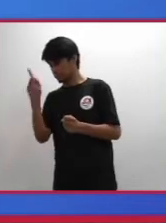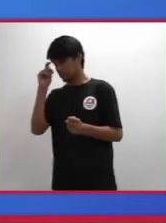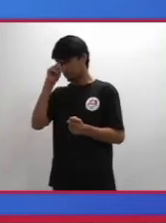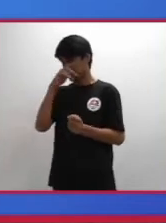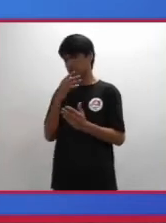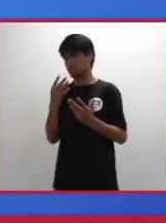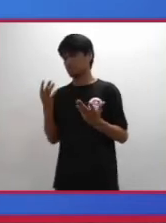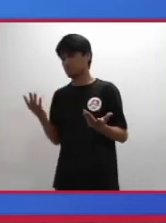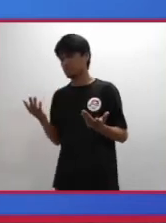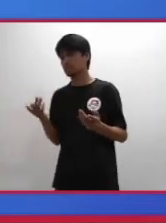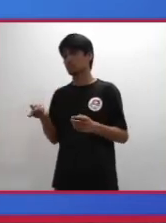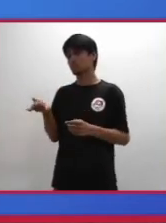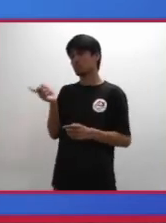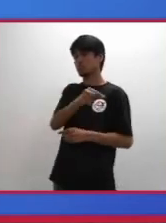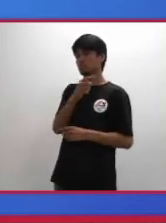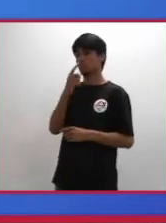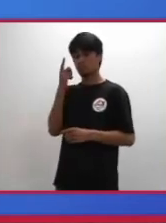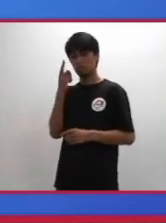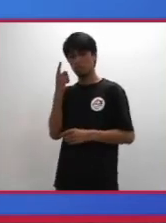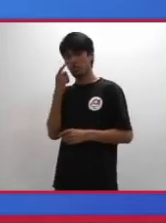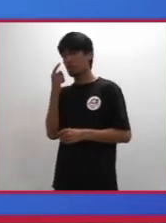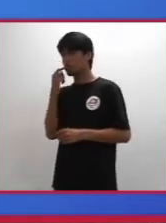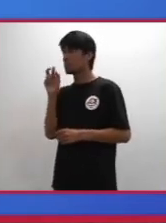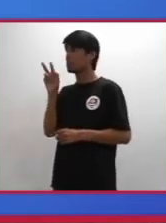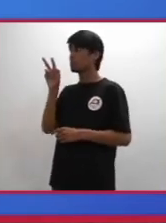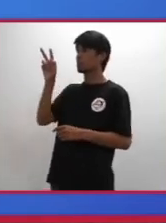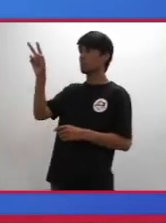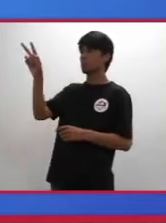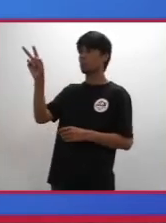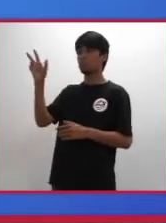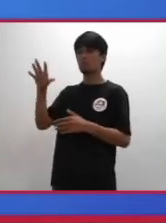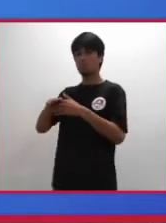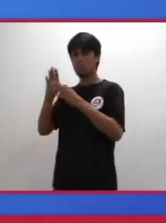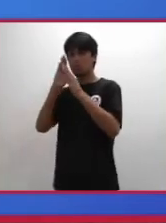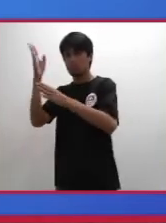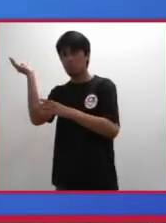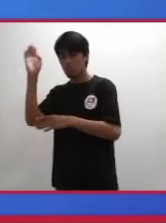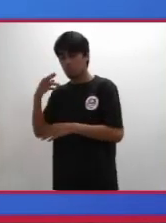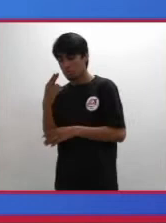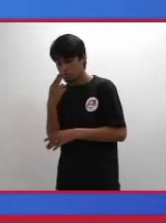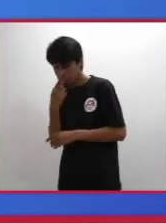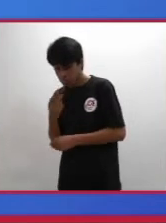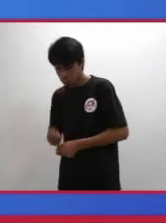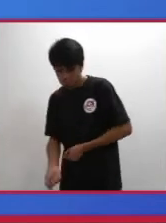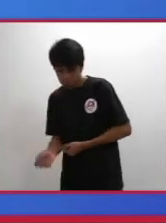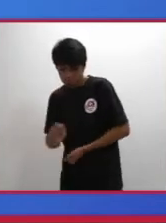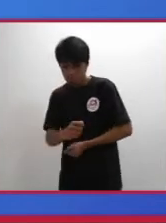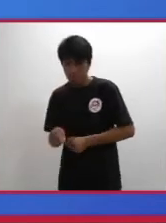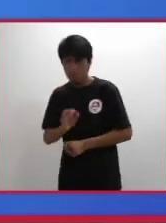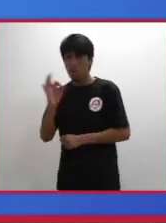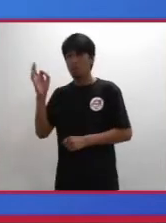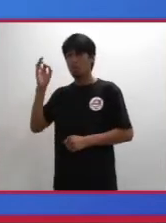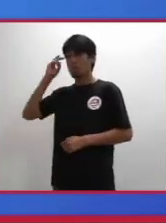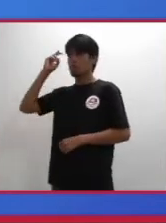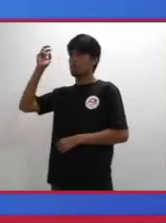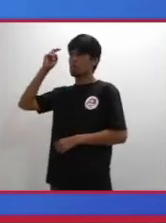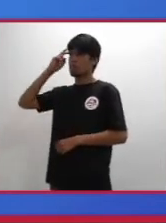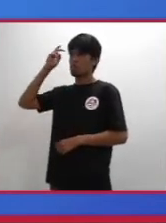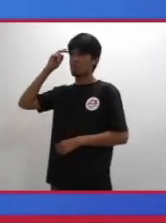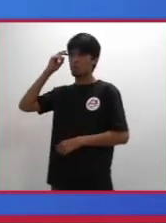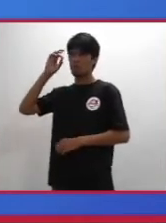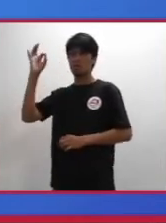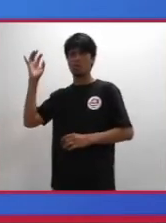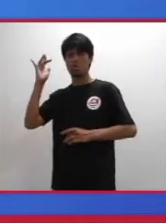visualizando, ¿verdad? Y la otra persona quizás no está muy atenta, o quizás está pensando en otra cosa, o